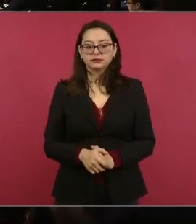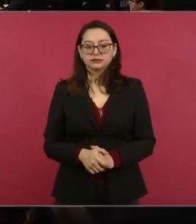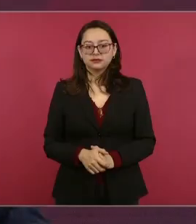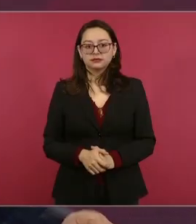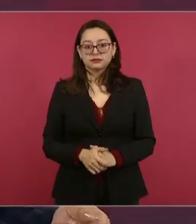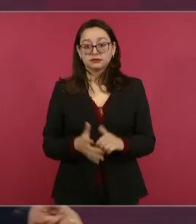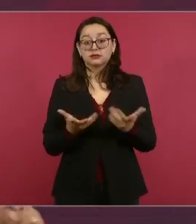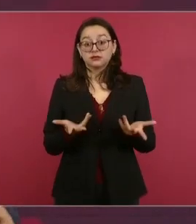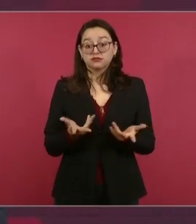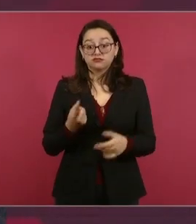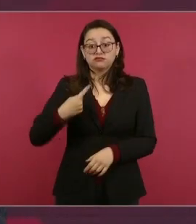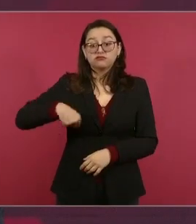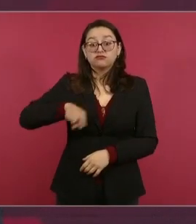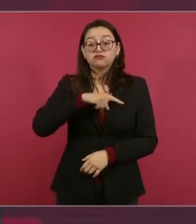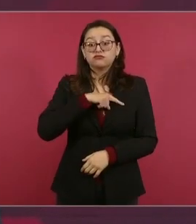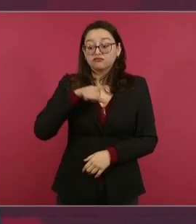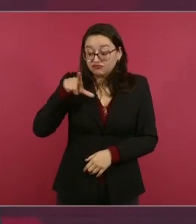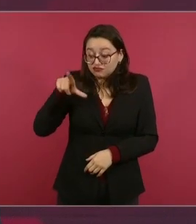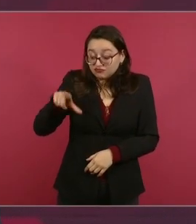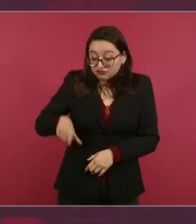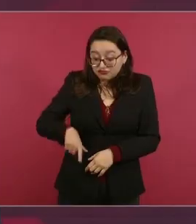Por eso somos servidores públicos,